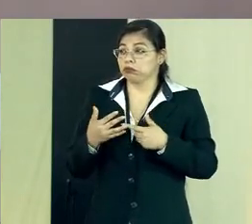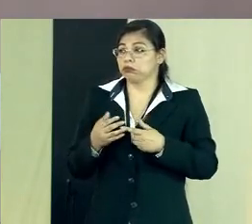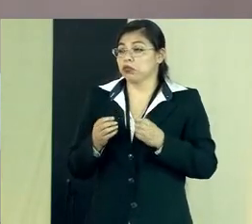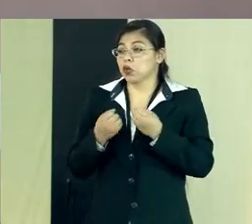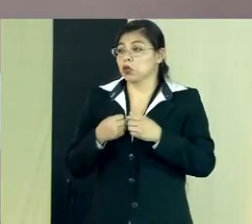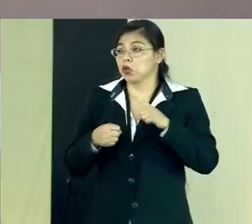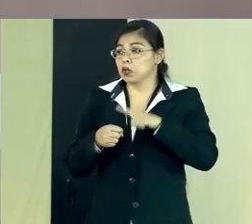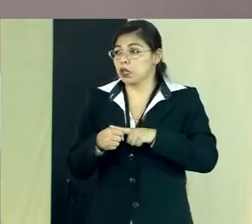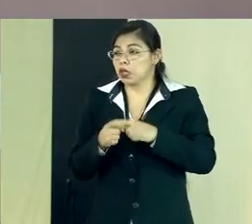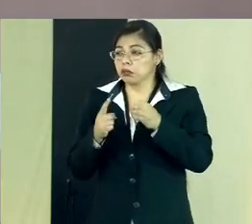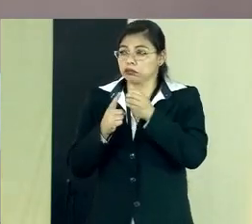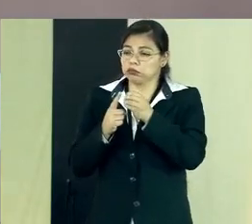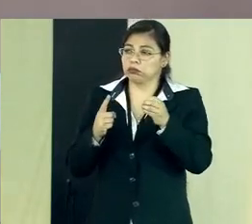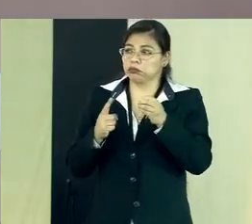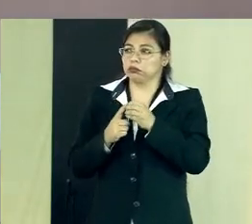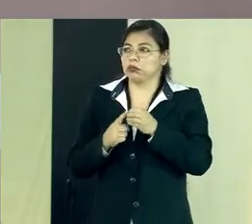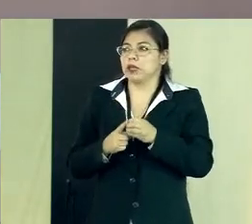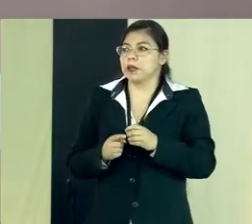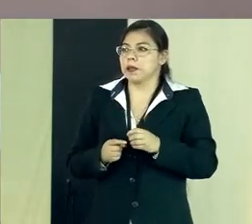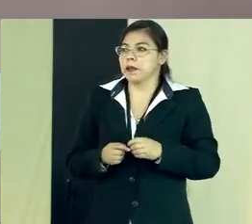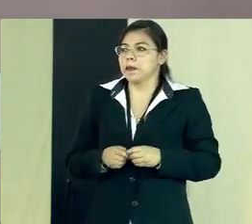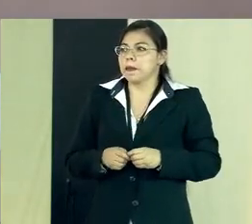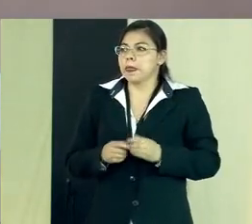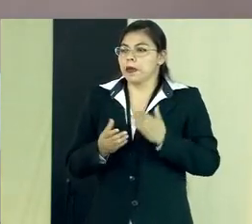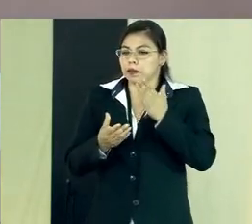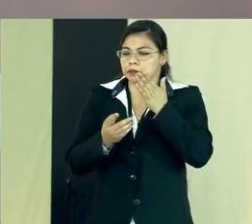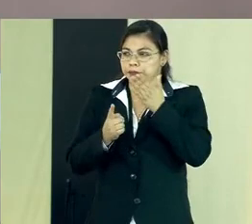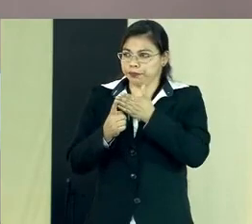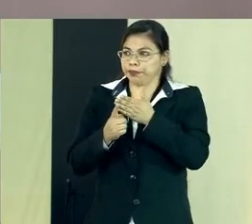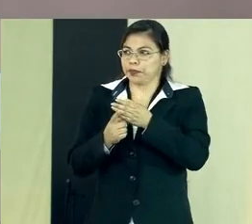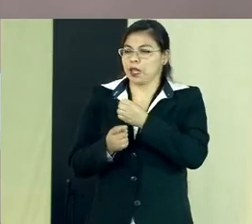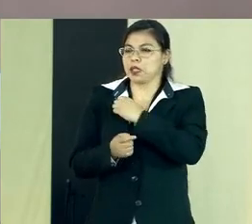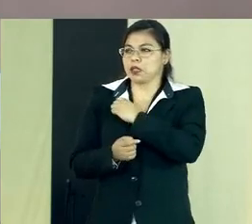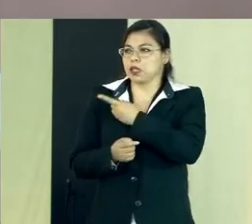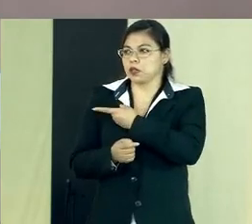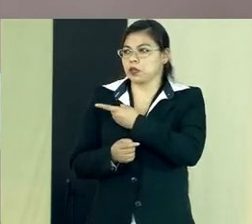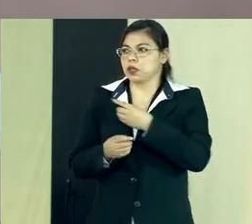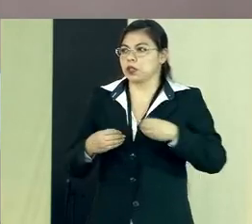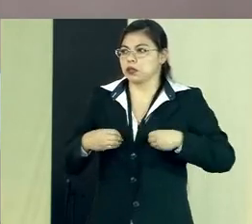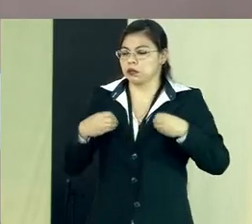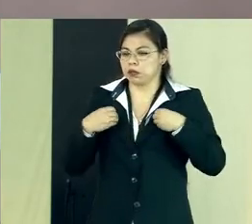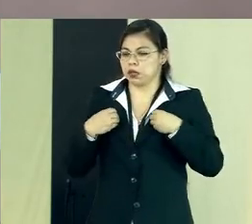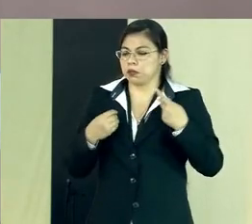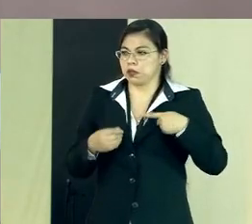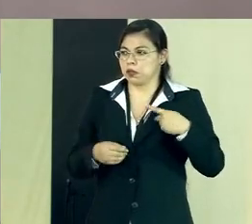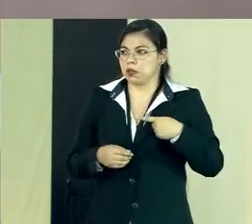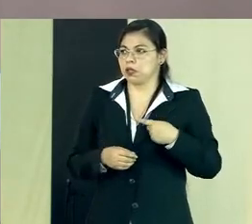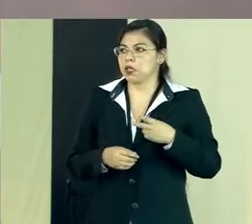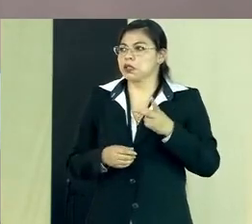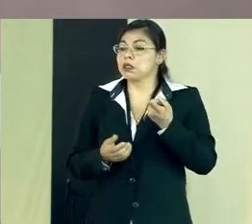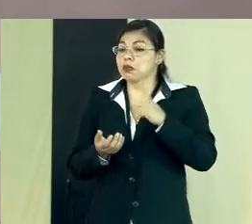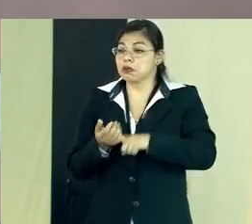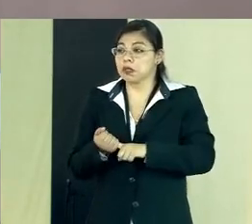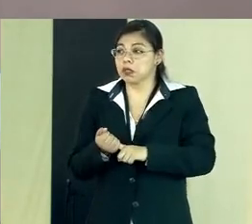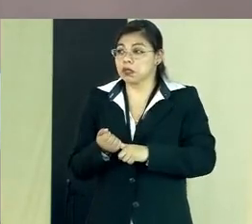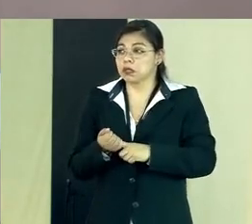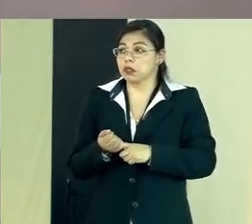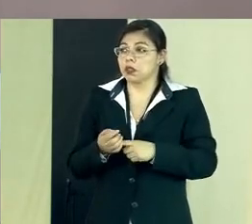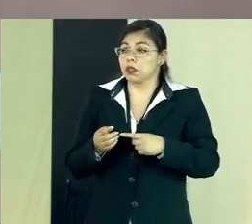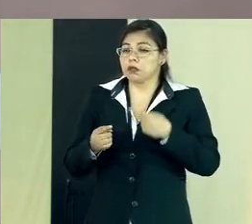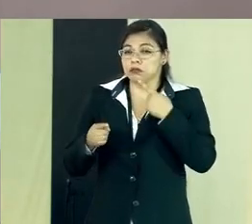tienen todo que ver con la salud real en la vida de las personas no forman parte de las conversaciones